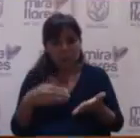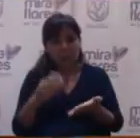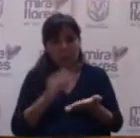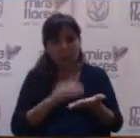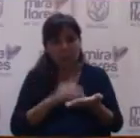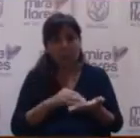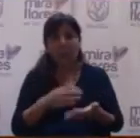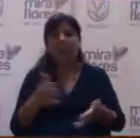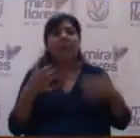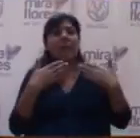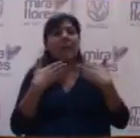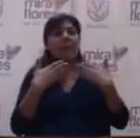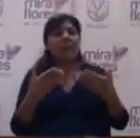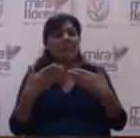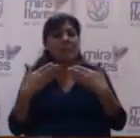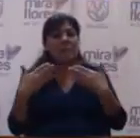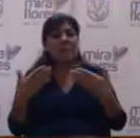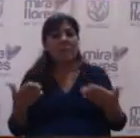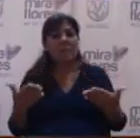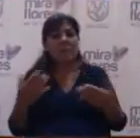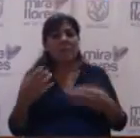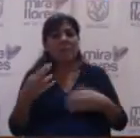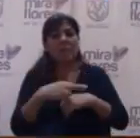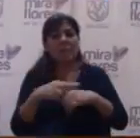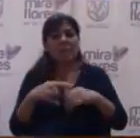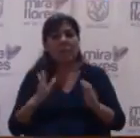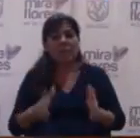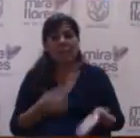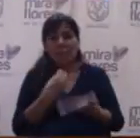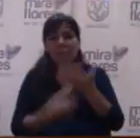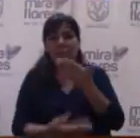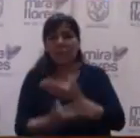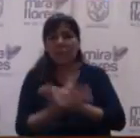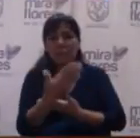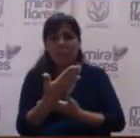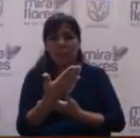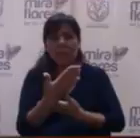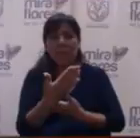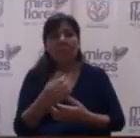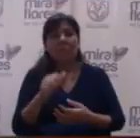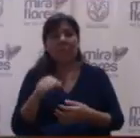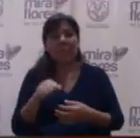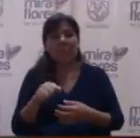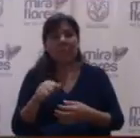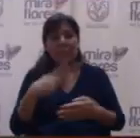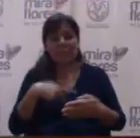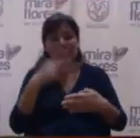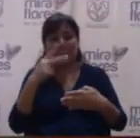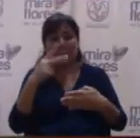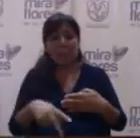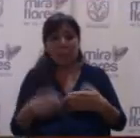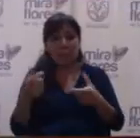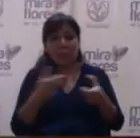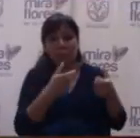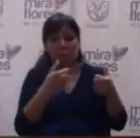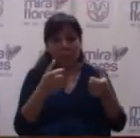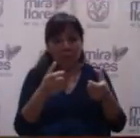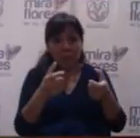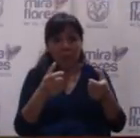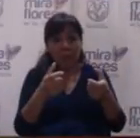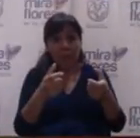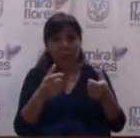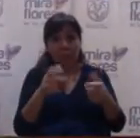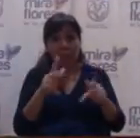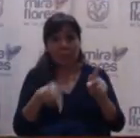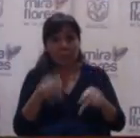señor alcalde. Señores regidores, muy buenos días. Efectivamente, el plan de seguridad ciudadana, como ustedes saben y conocen,